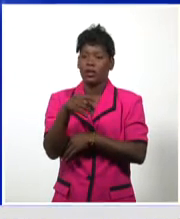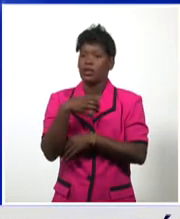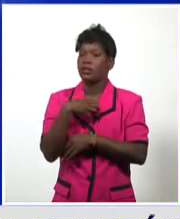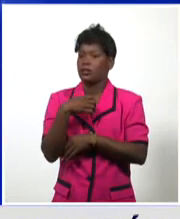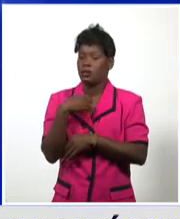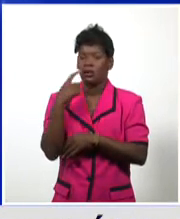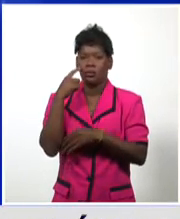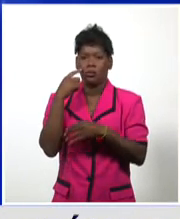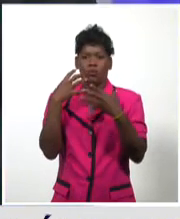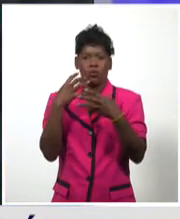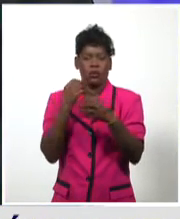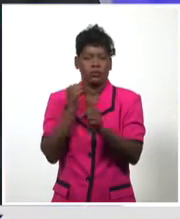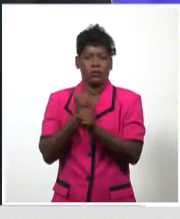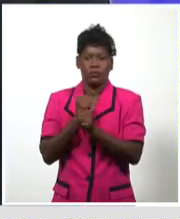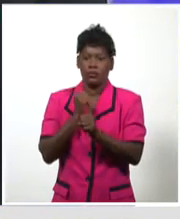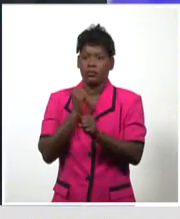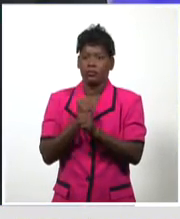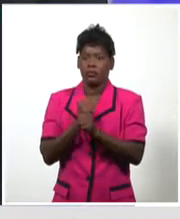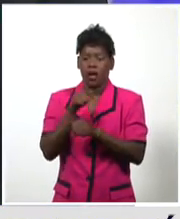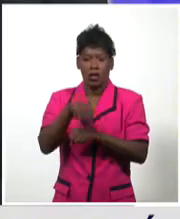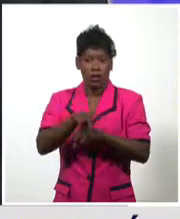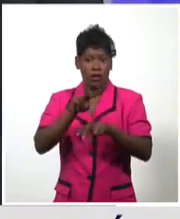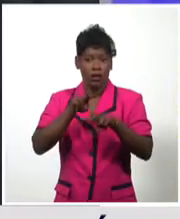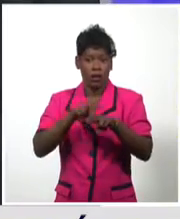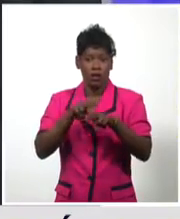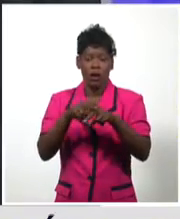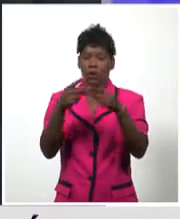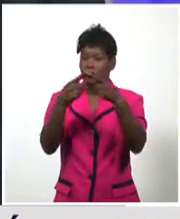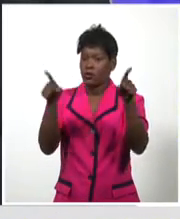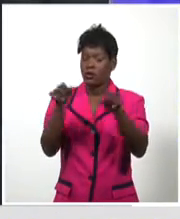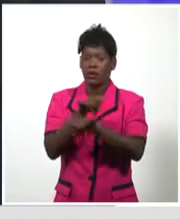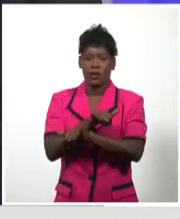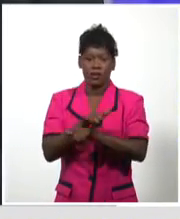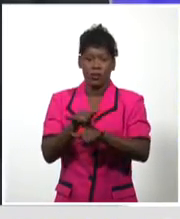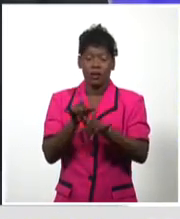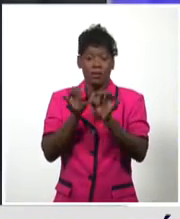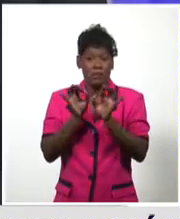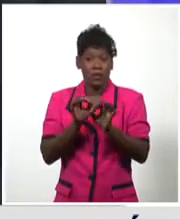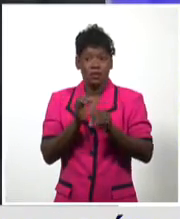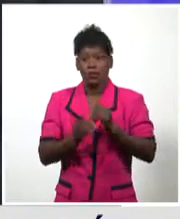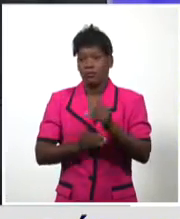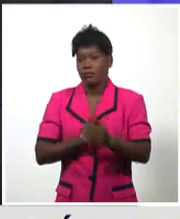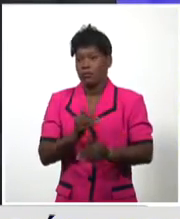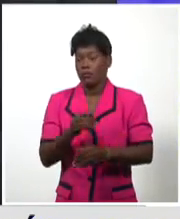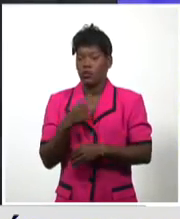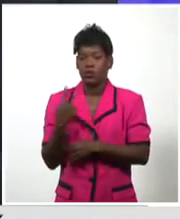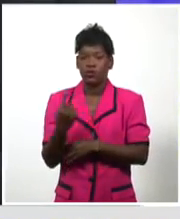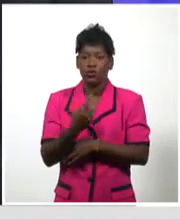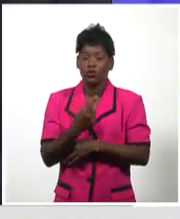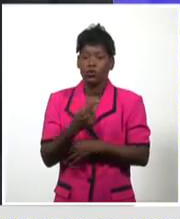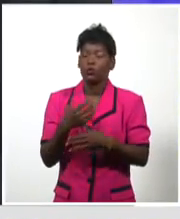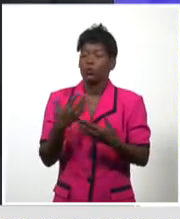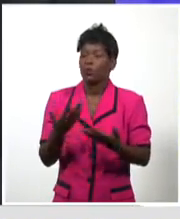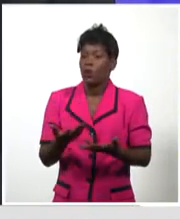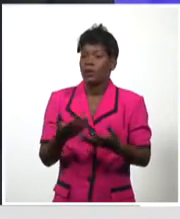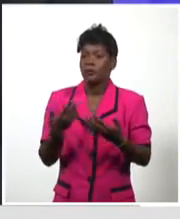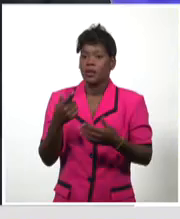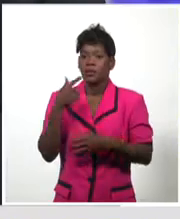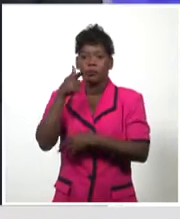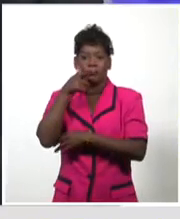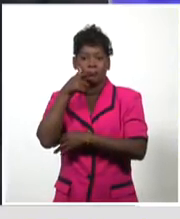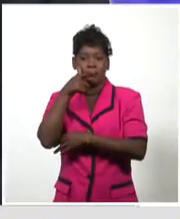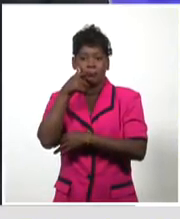importante tanto acá en la capital como en todos los territorios. Por lo tanto, todo este sistema hoy estamos volcados a garantizar la vigilancia,